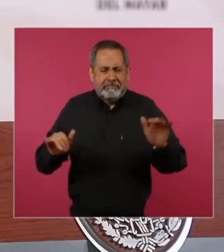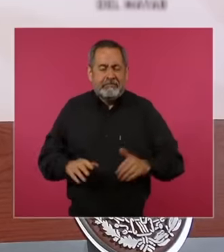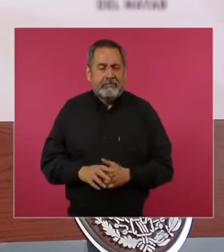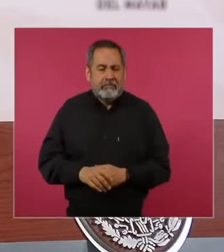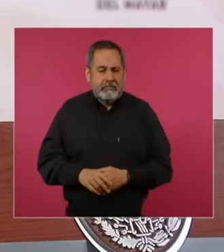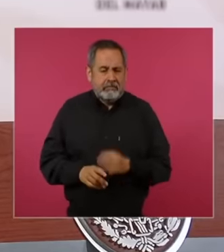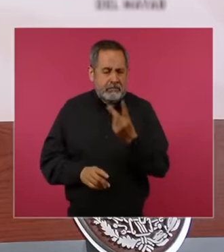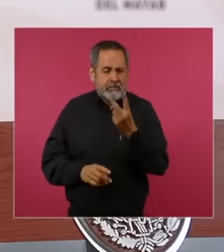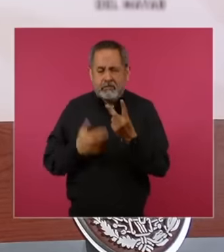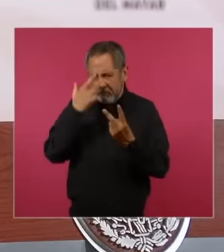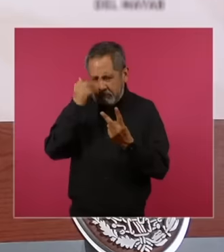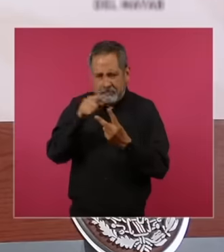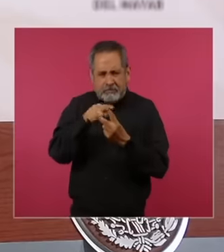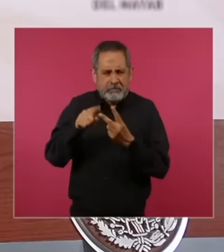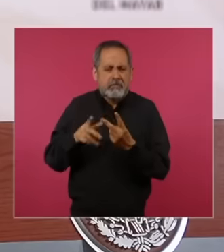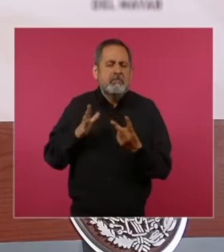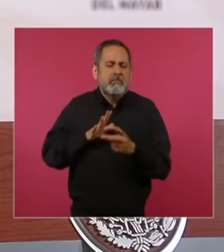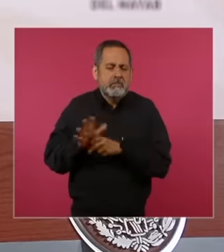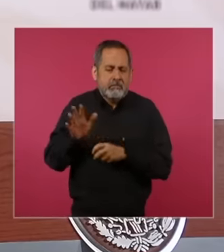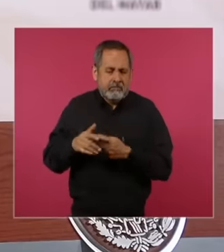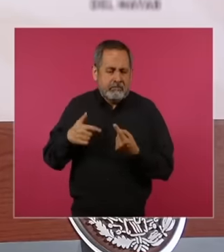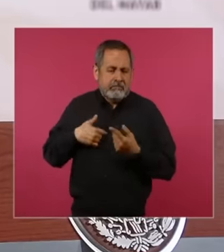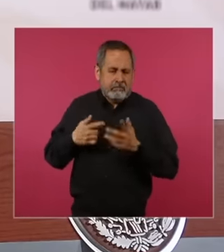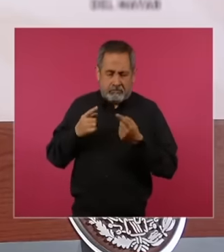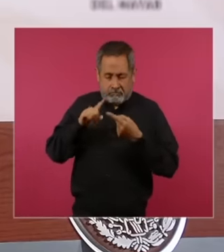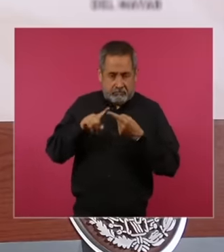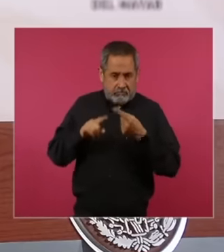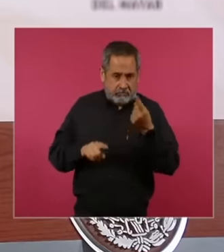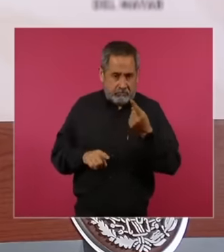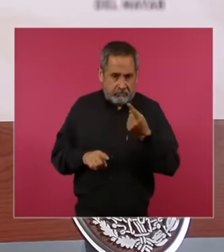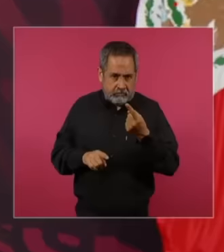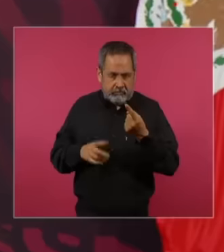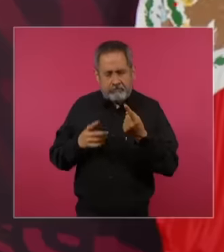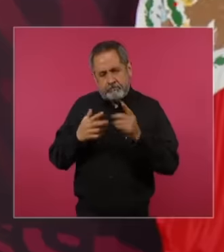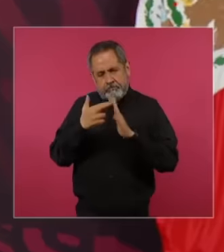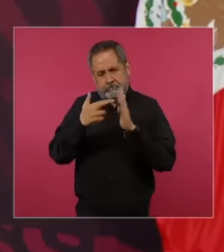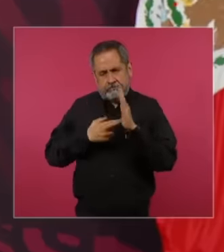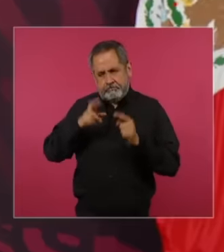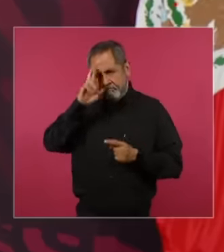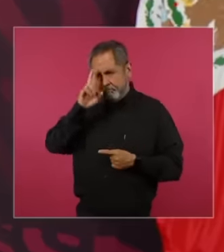por dos razones. Una, por principios.